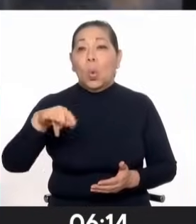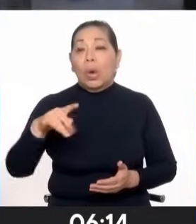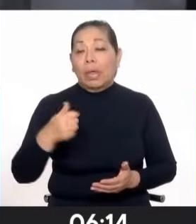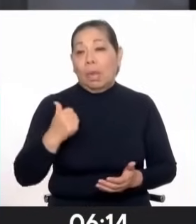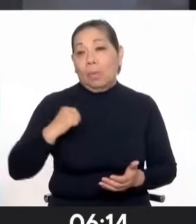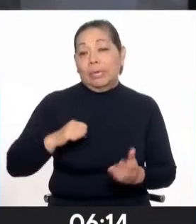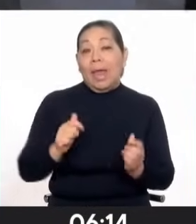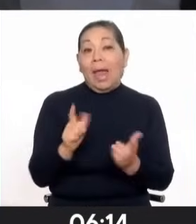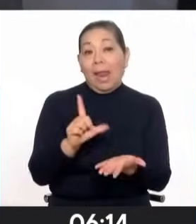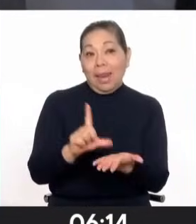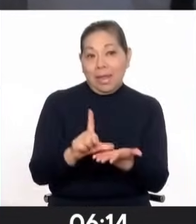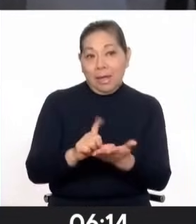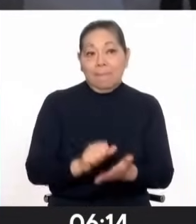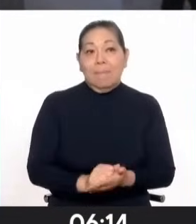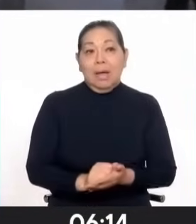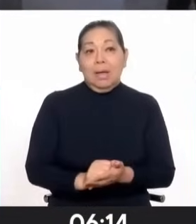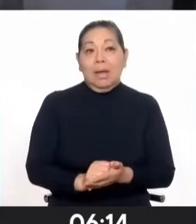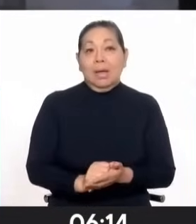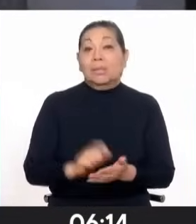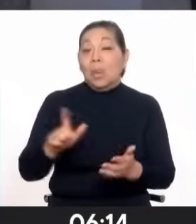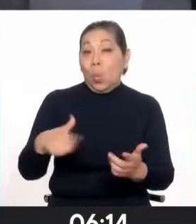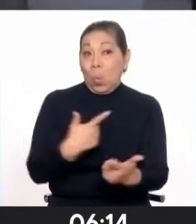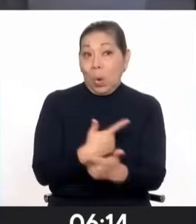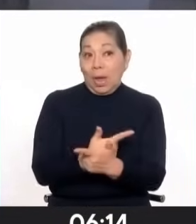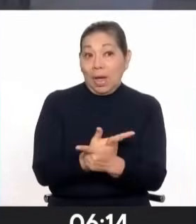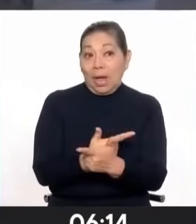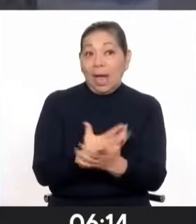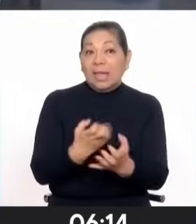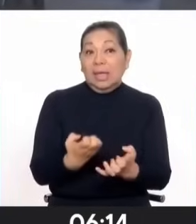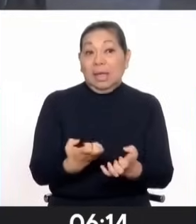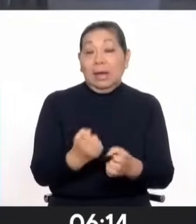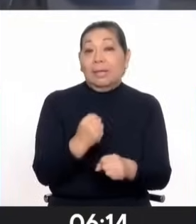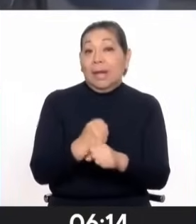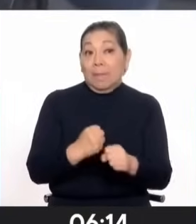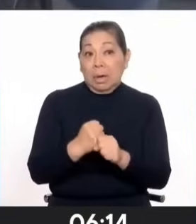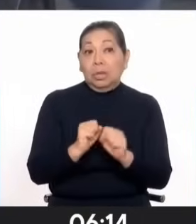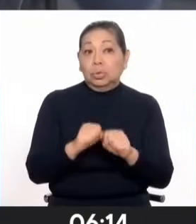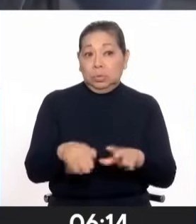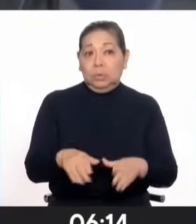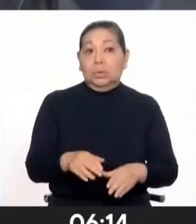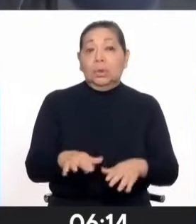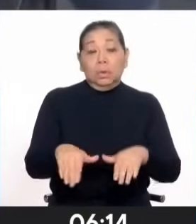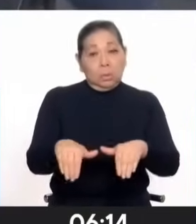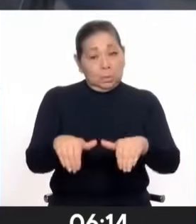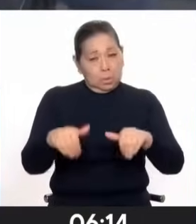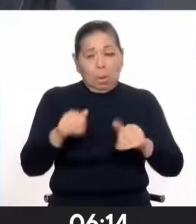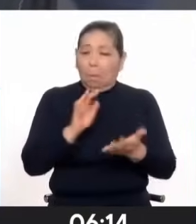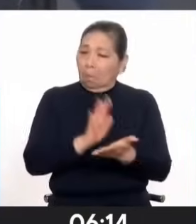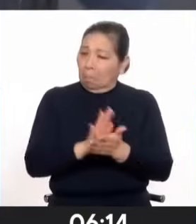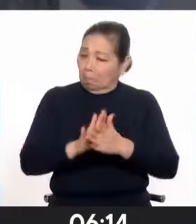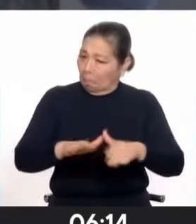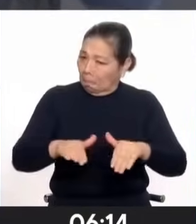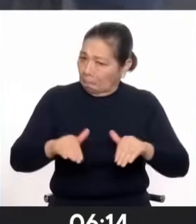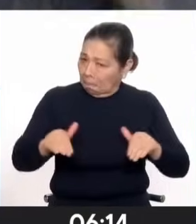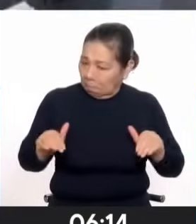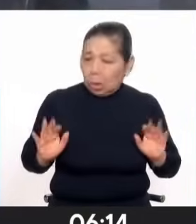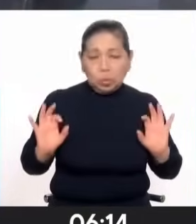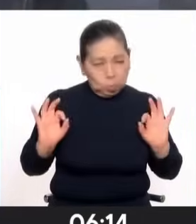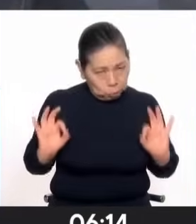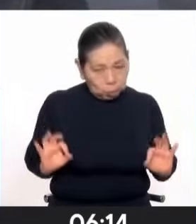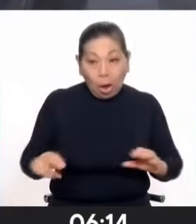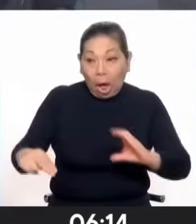Lima. Cuando Lima o San Juan de Lurigancho quisieran hacer una obra, nosotros nos íbamos a retirar pacíficamente bajo